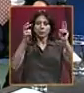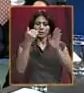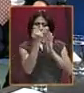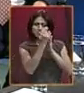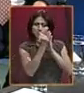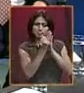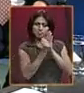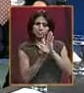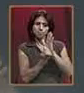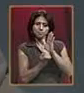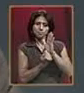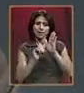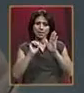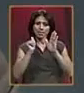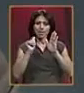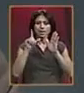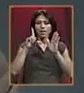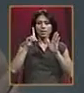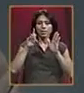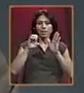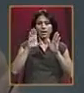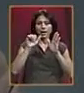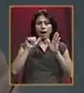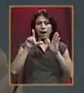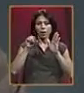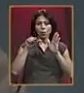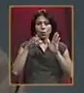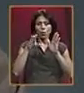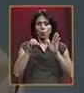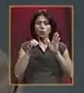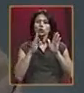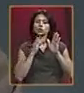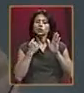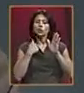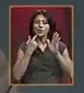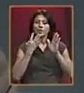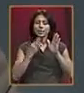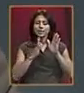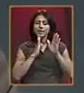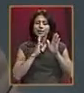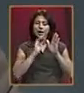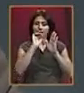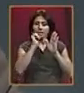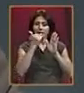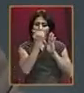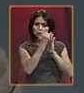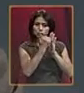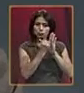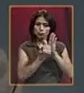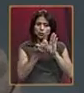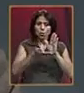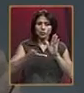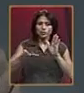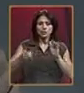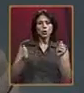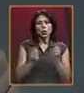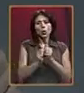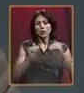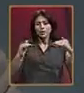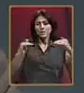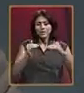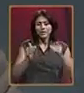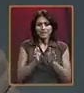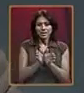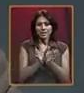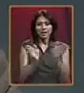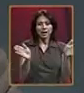referendo. Y ahí pues traté de hablar de 10 puntos, con niveles de generalidad pues distintos según